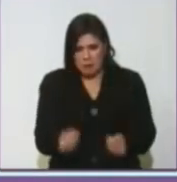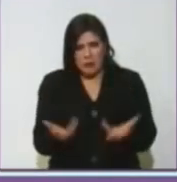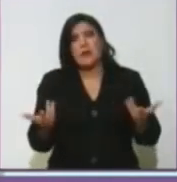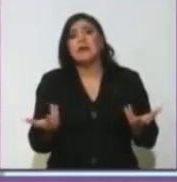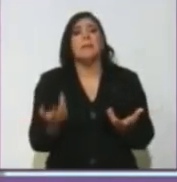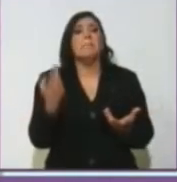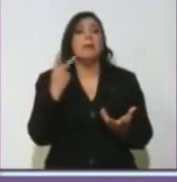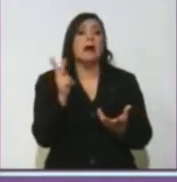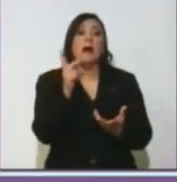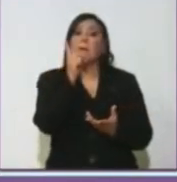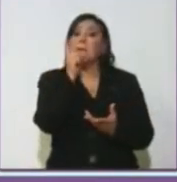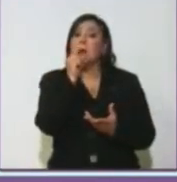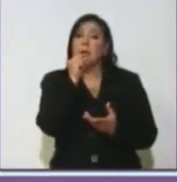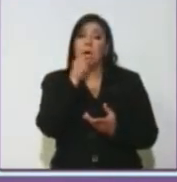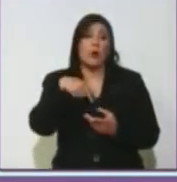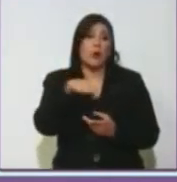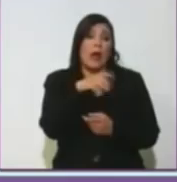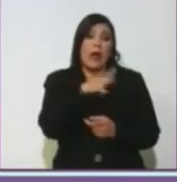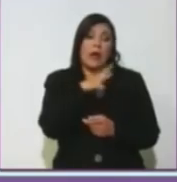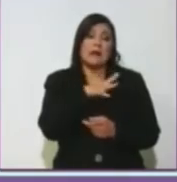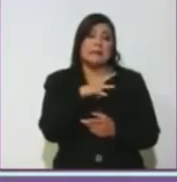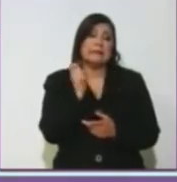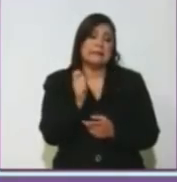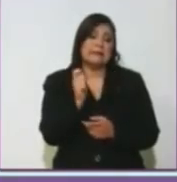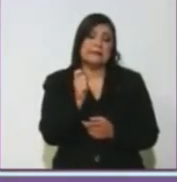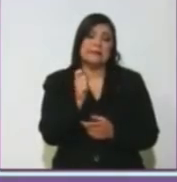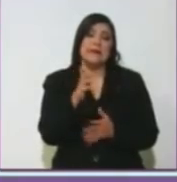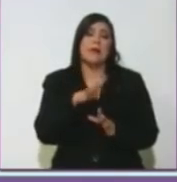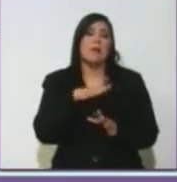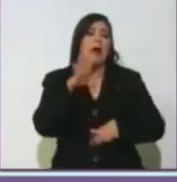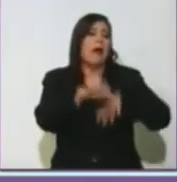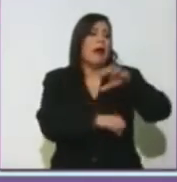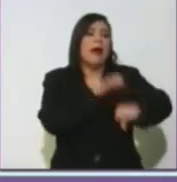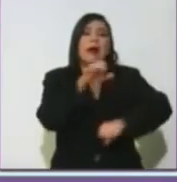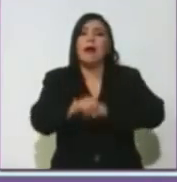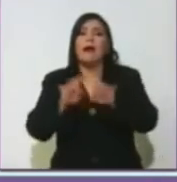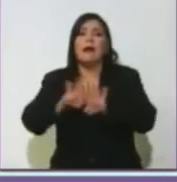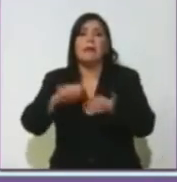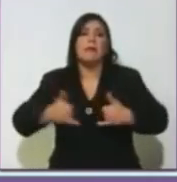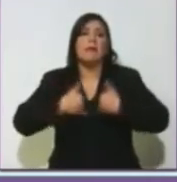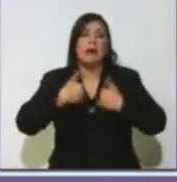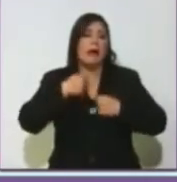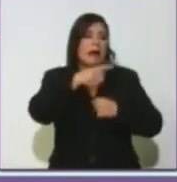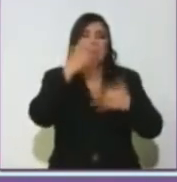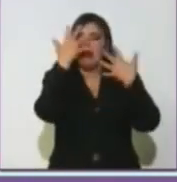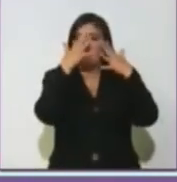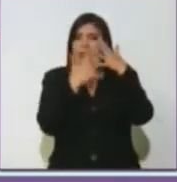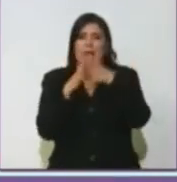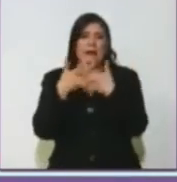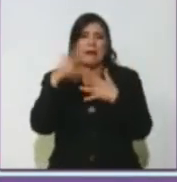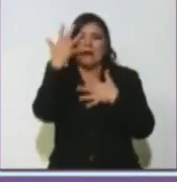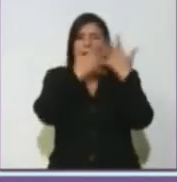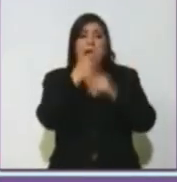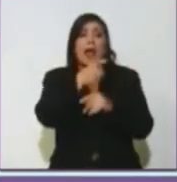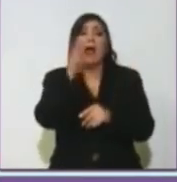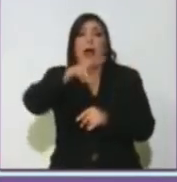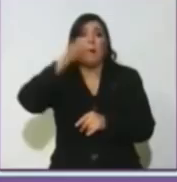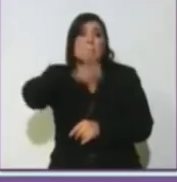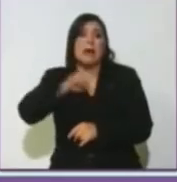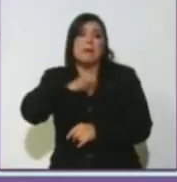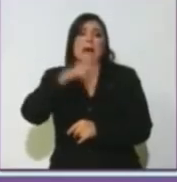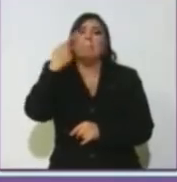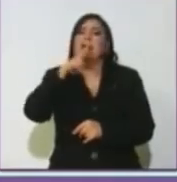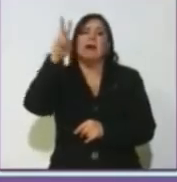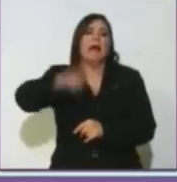la policía que tenemos está para perseguir muchachos y confundirlos con criminales mientras los criminales verdaderos andan